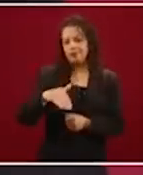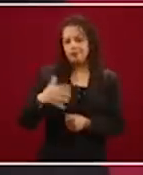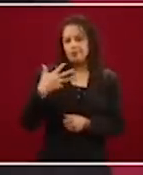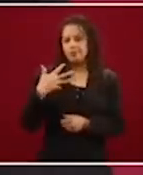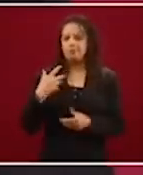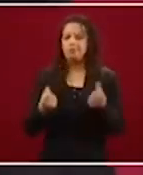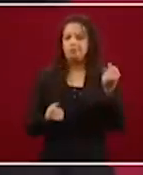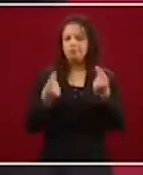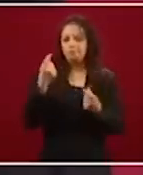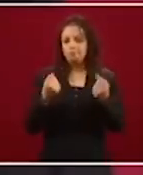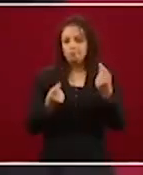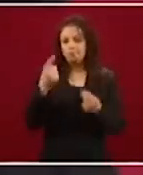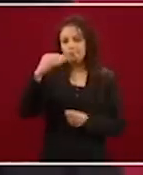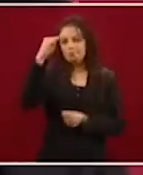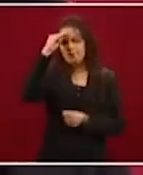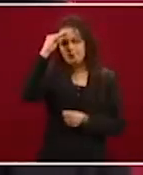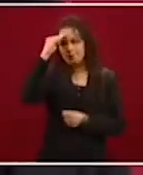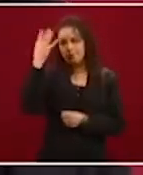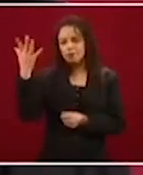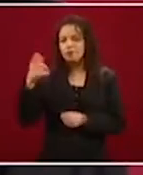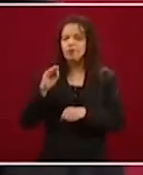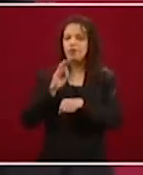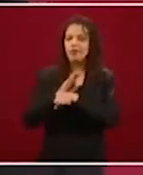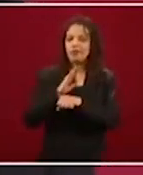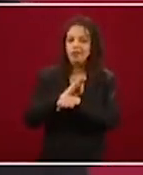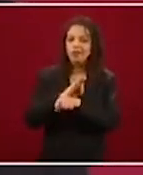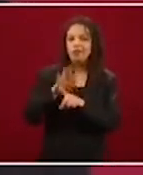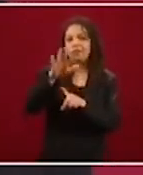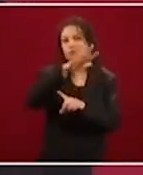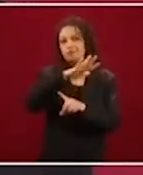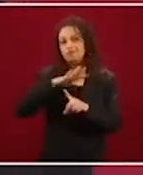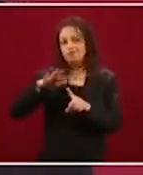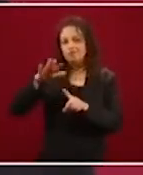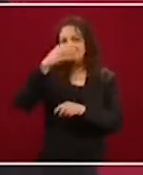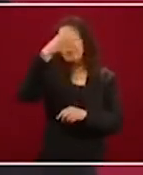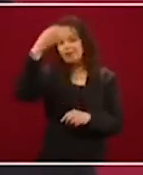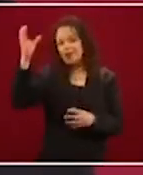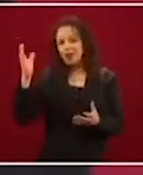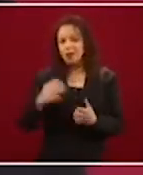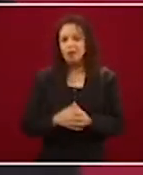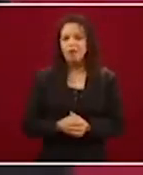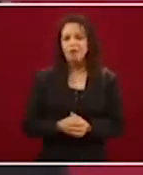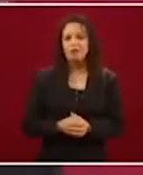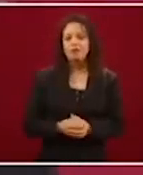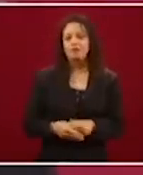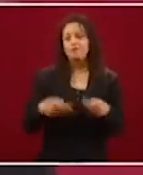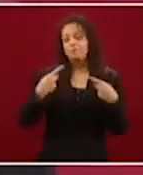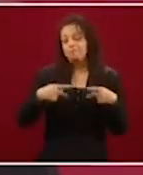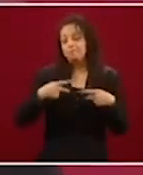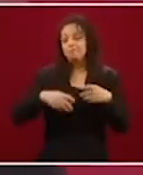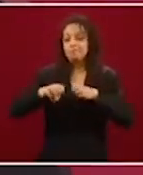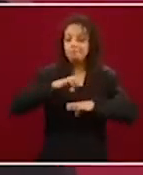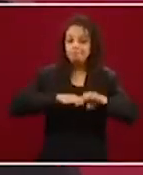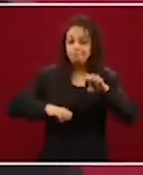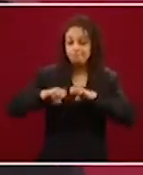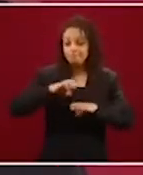de ambientalistas, de los empresarios,